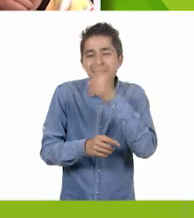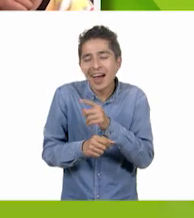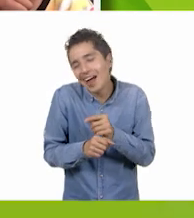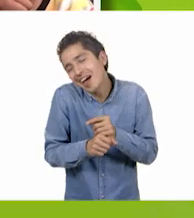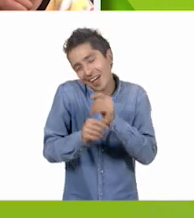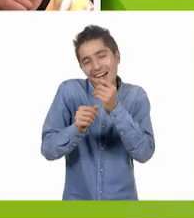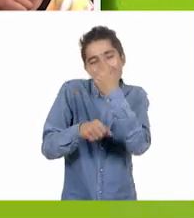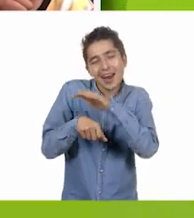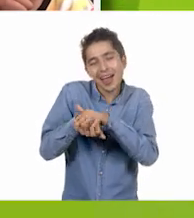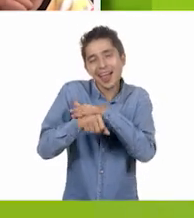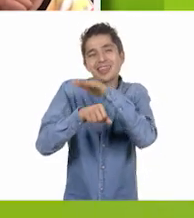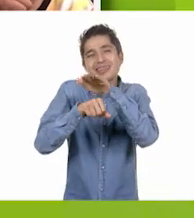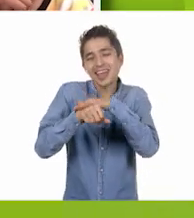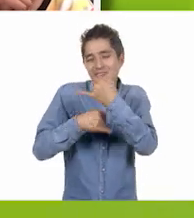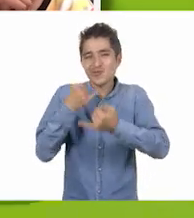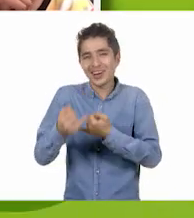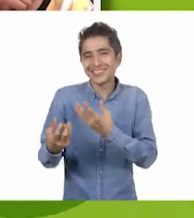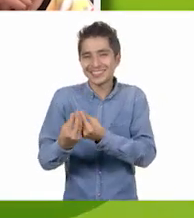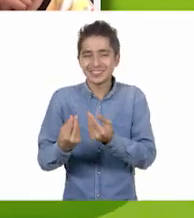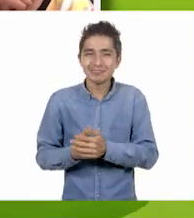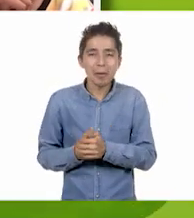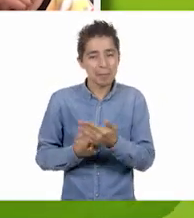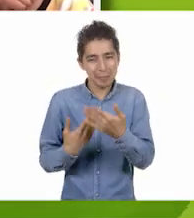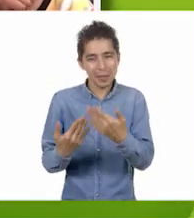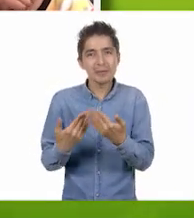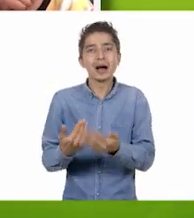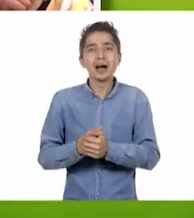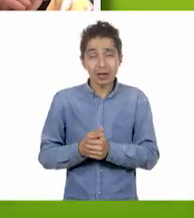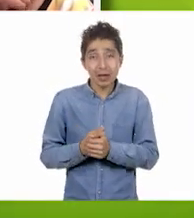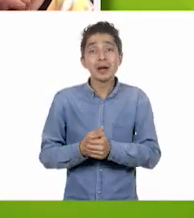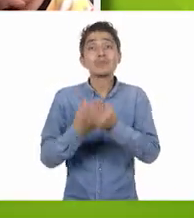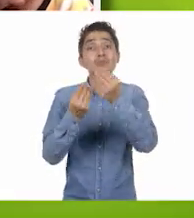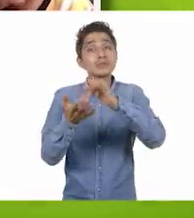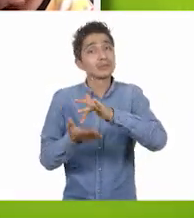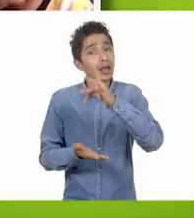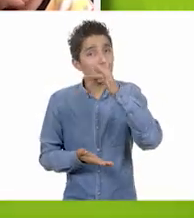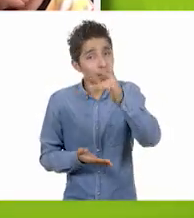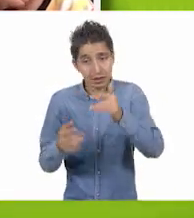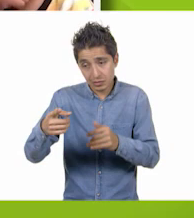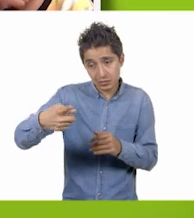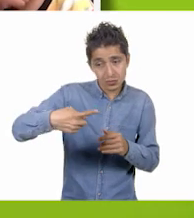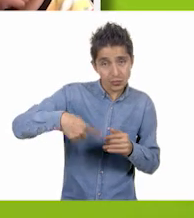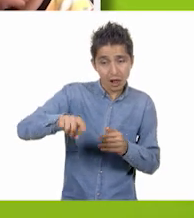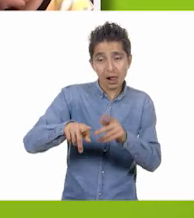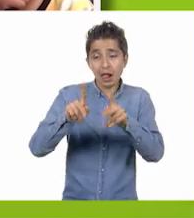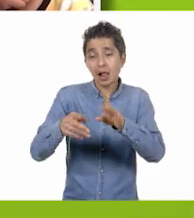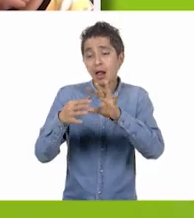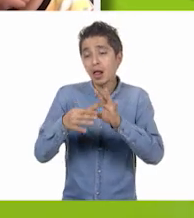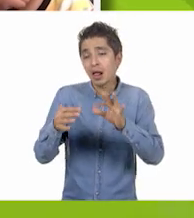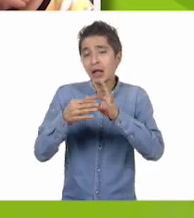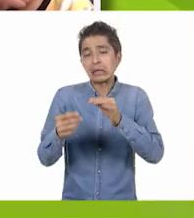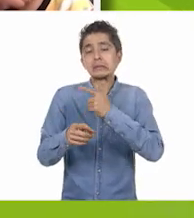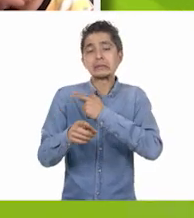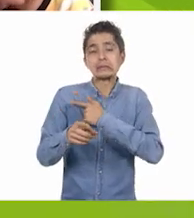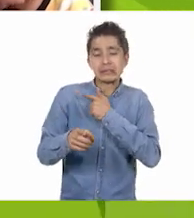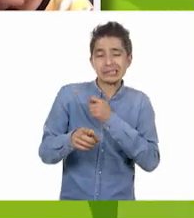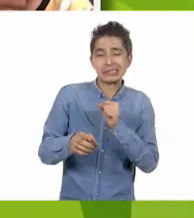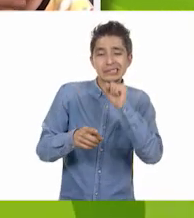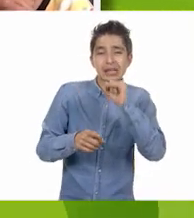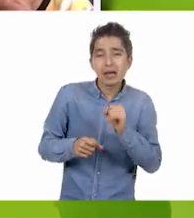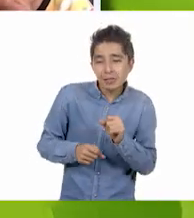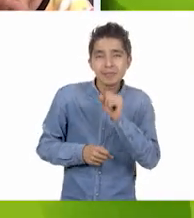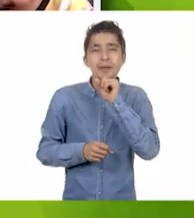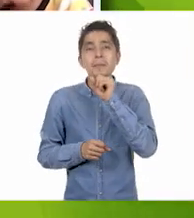acaricies y estés jugando con ellos. Muy bien. Oigan, chicos, pues muchas gracias por platicarme acerca de lo que les gusta y también